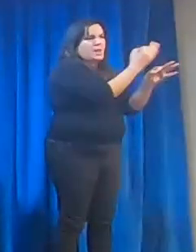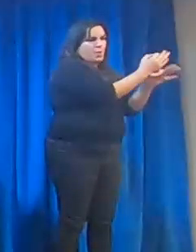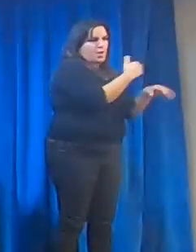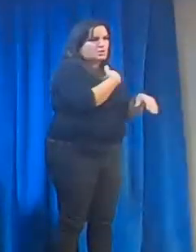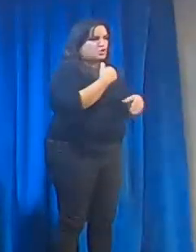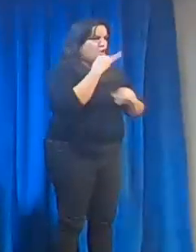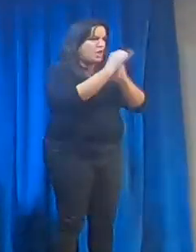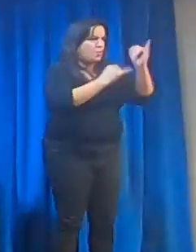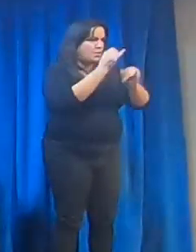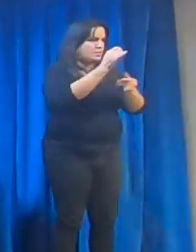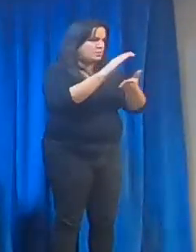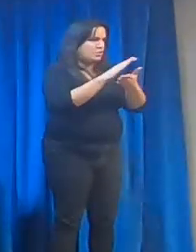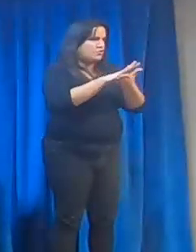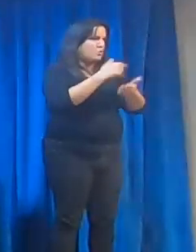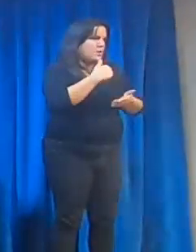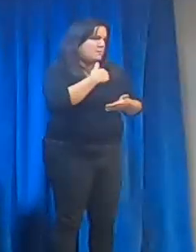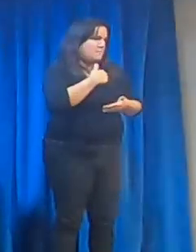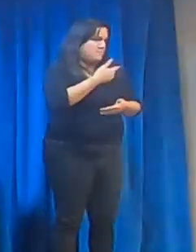que tengo, ¿no?